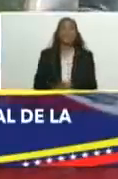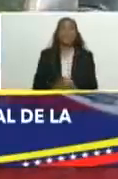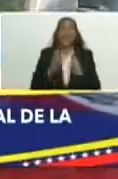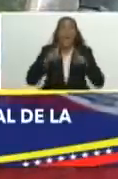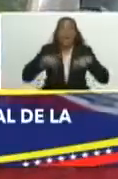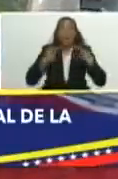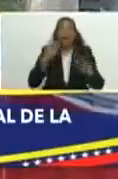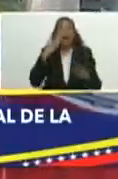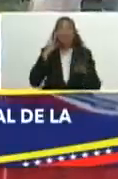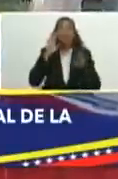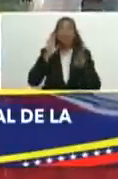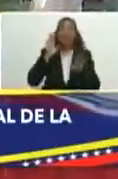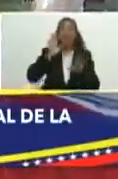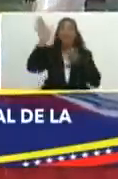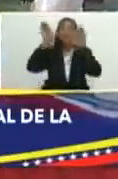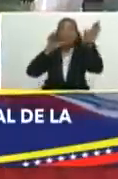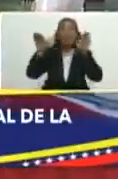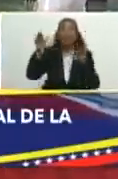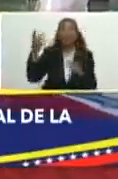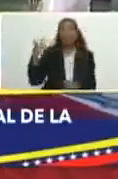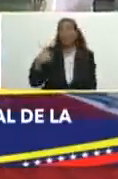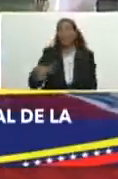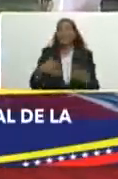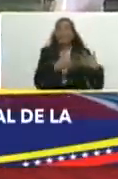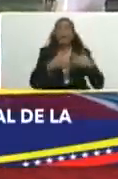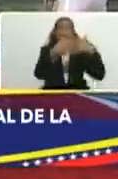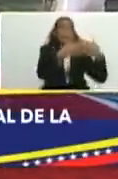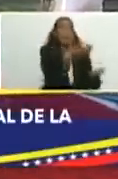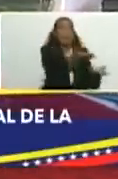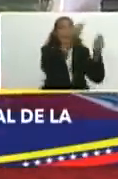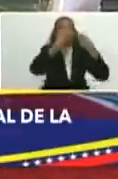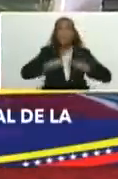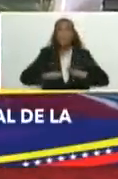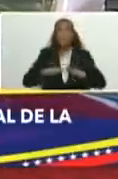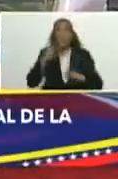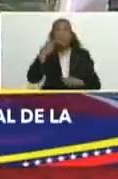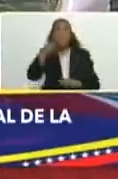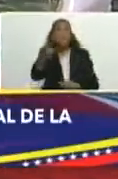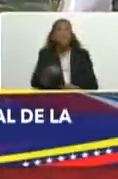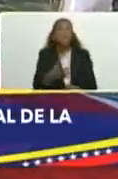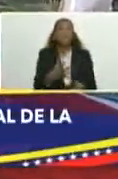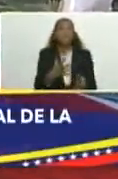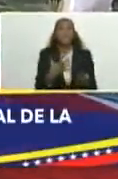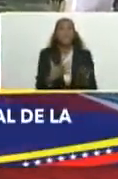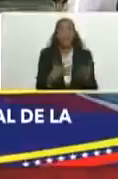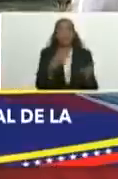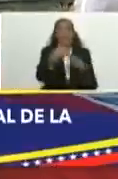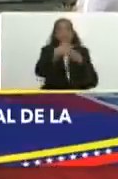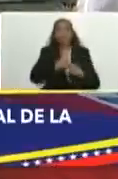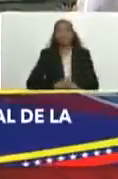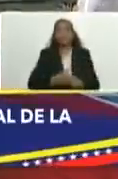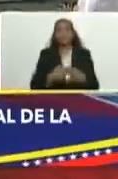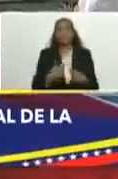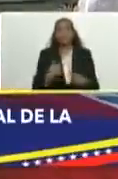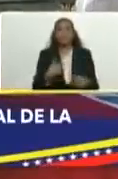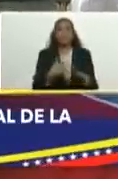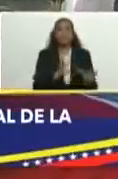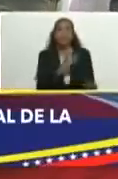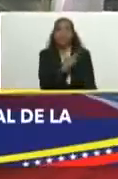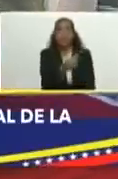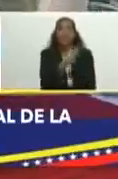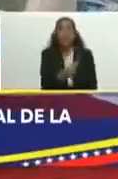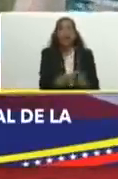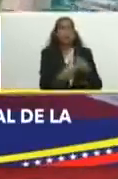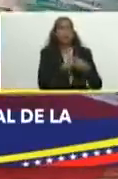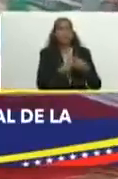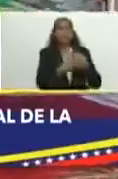antes se importaban desde Estados Unidos, Norteamérica, y que con su política de querer someter al pueblo venezolano empezaron a negarlas para que no se